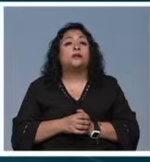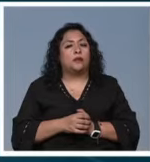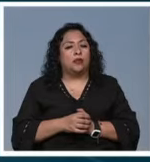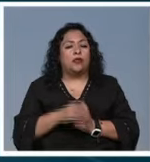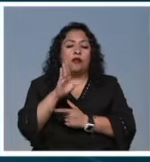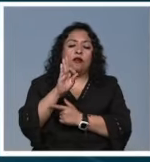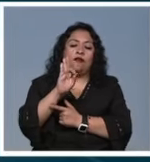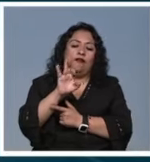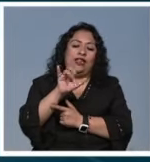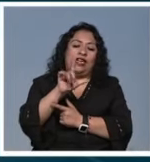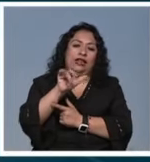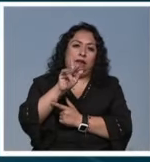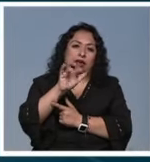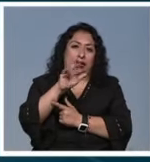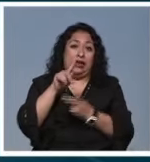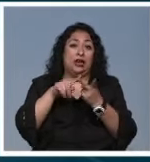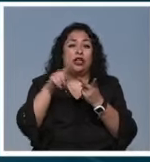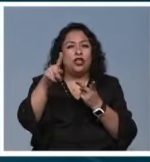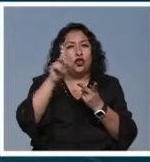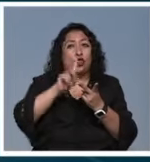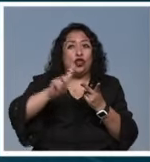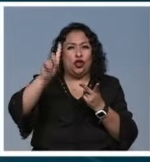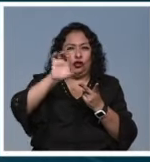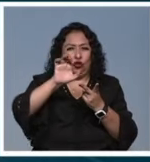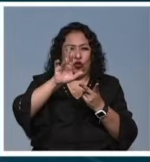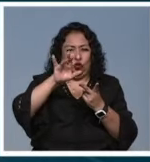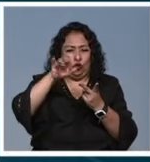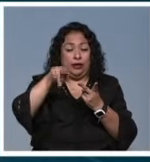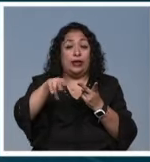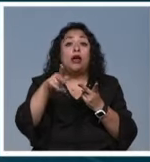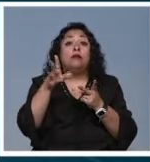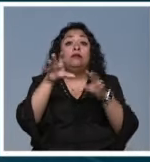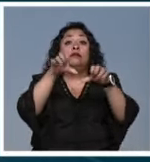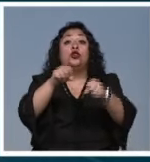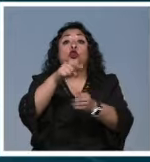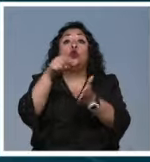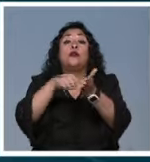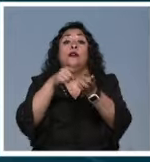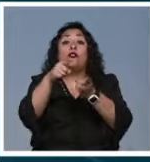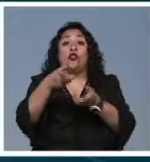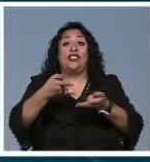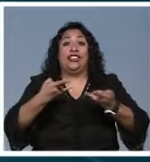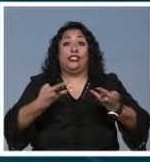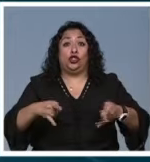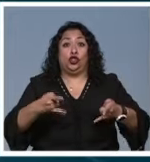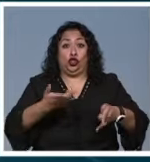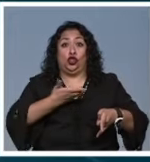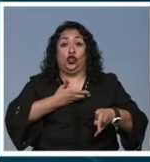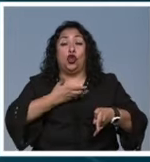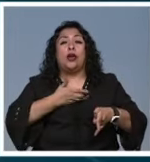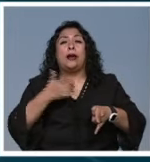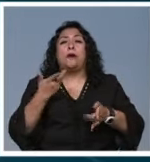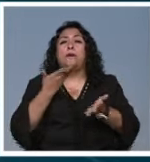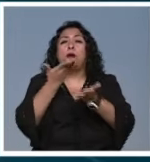Felipe Carrillo Puerto y la deidad maya Kukulcán se apoderaron del Zócalo capitalino. Sí, con una propuesta que busca